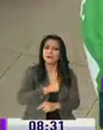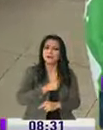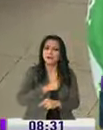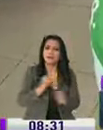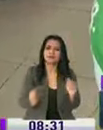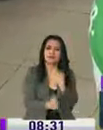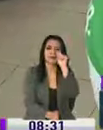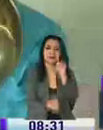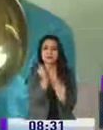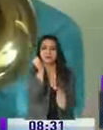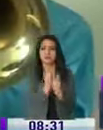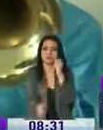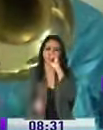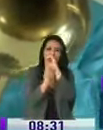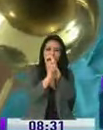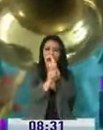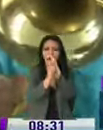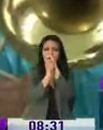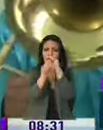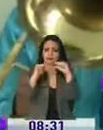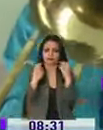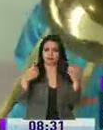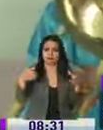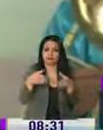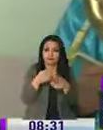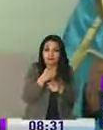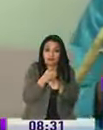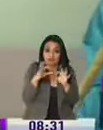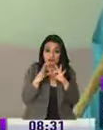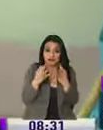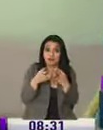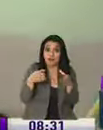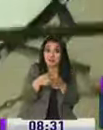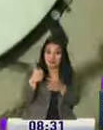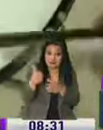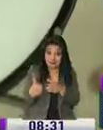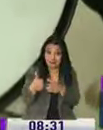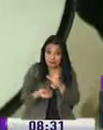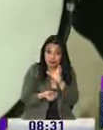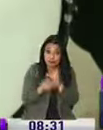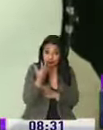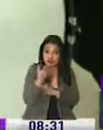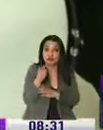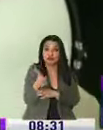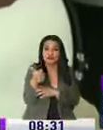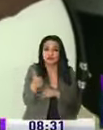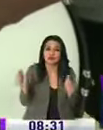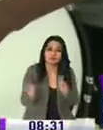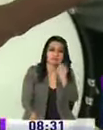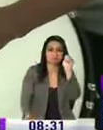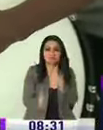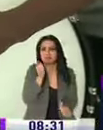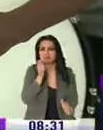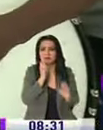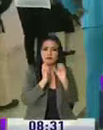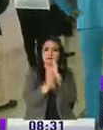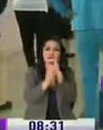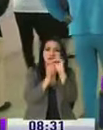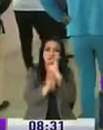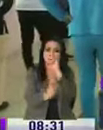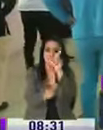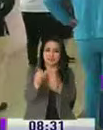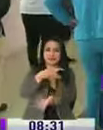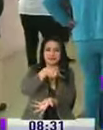de pueblo. Es así que una familia autóctona del sector formó su propia banda, quienes ponen a bailar